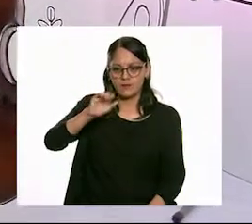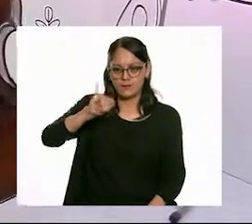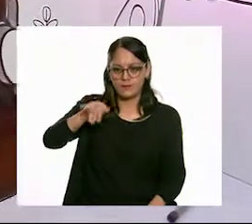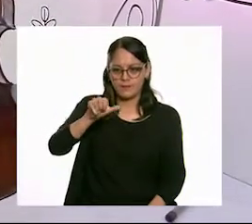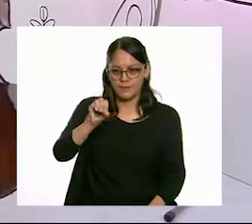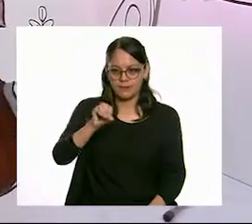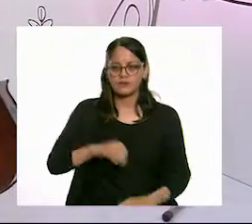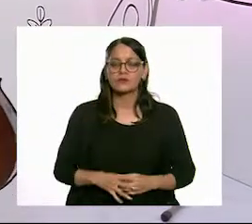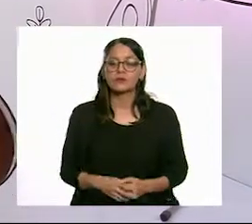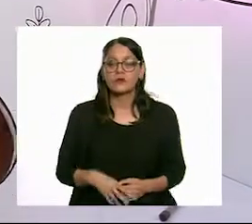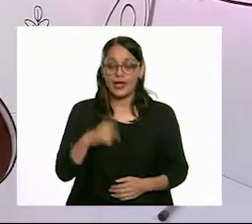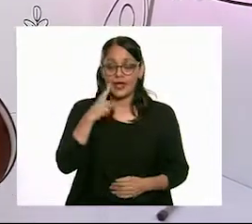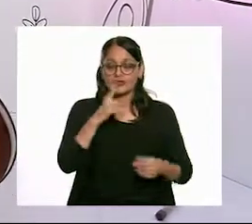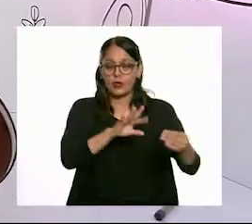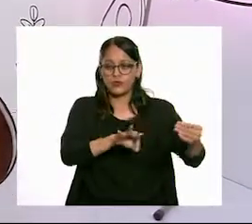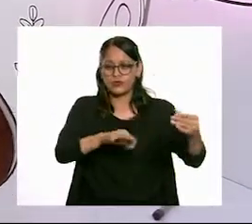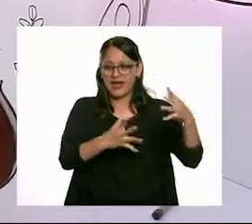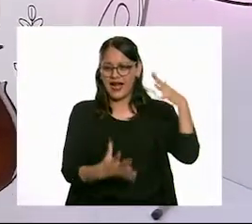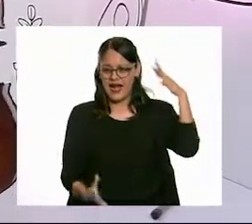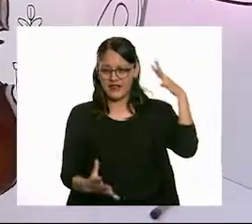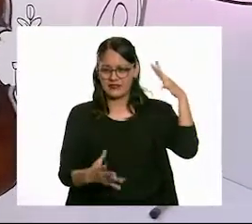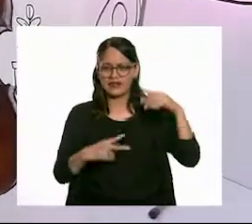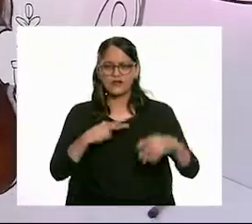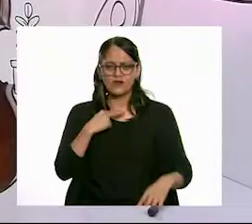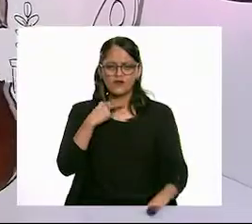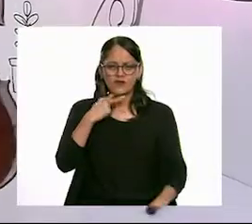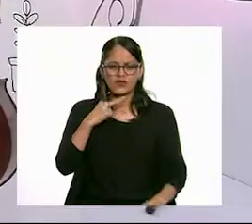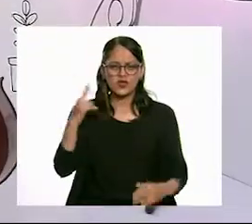Por su tamaño puede producir sonidos muy graves.